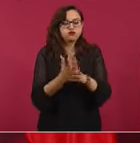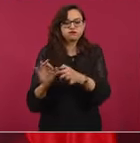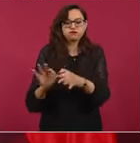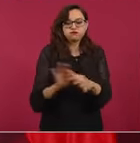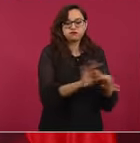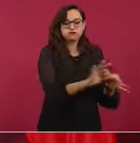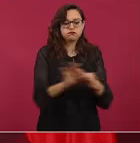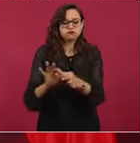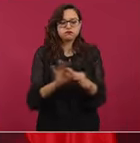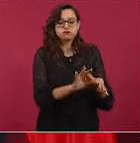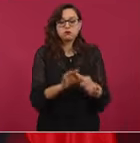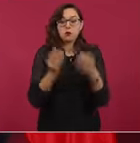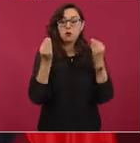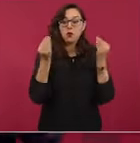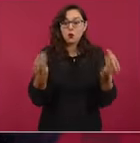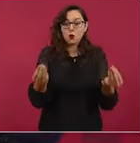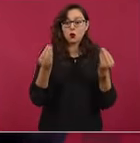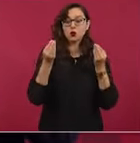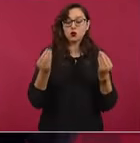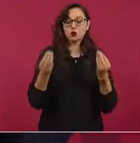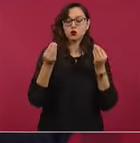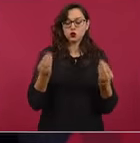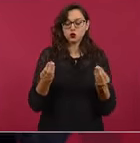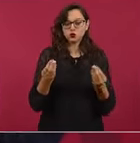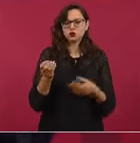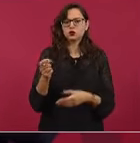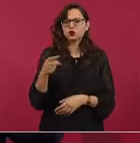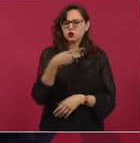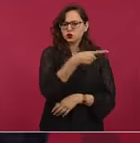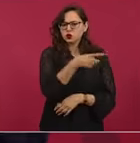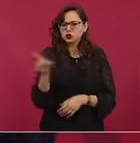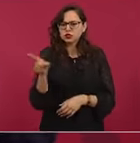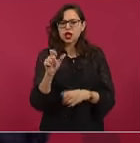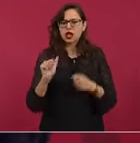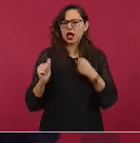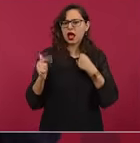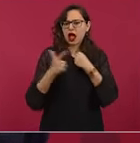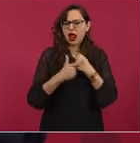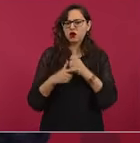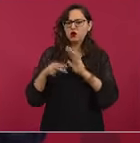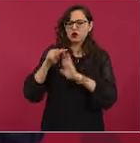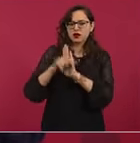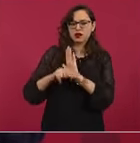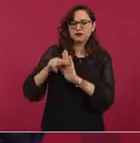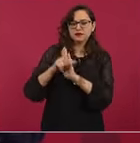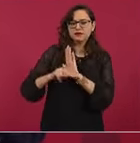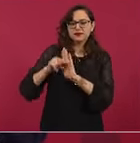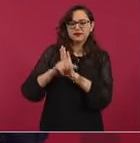No sé si han visto ustedes reportajes o alguna serie de Netflix